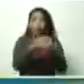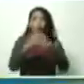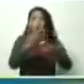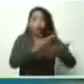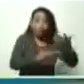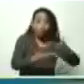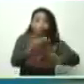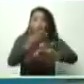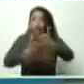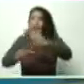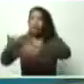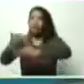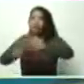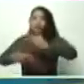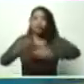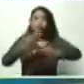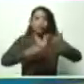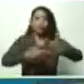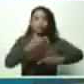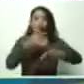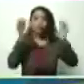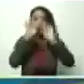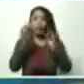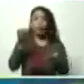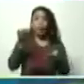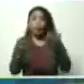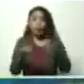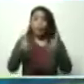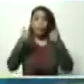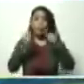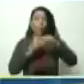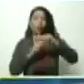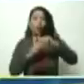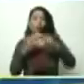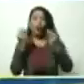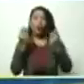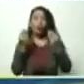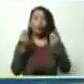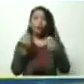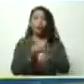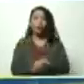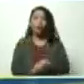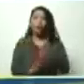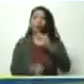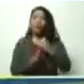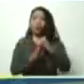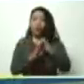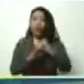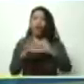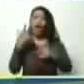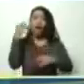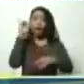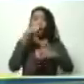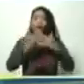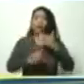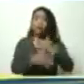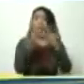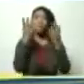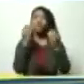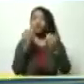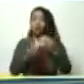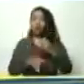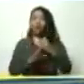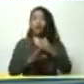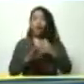circuitos virtuosos de manera estable con la economía todavía tenemos que avanzar mucho todavía